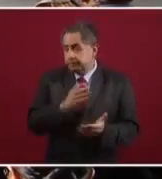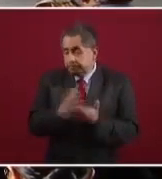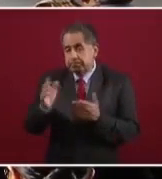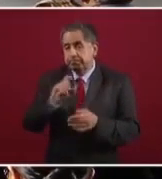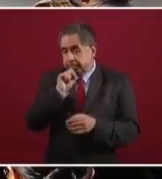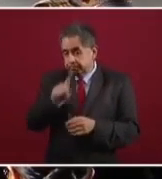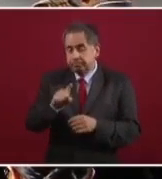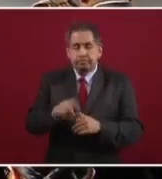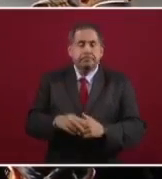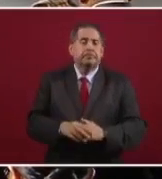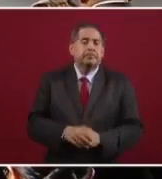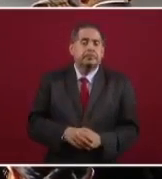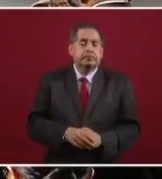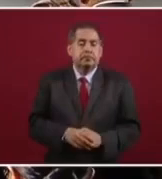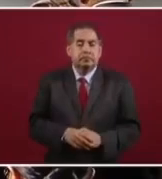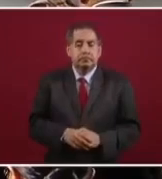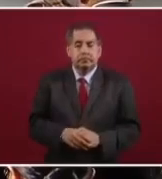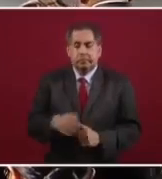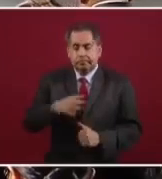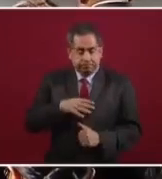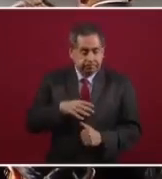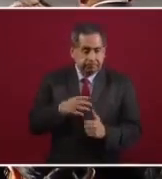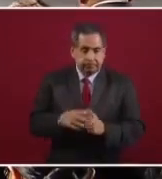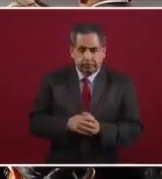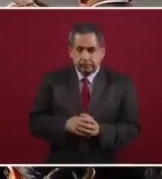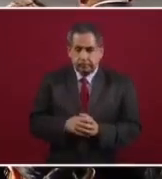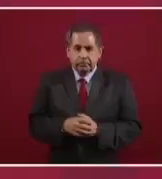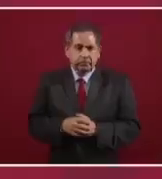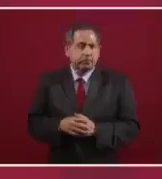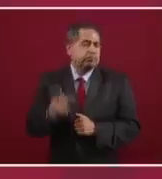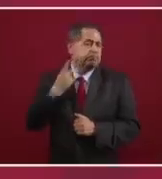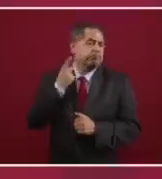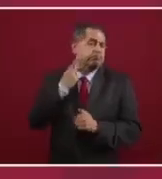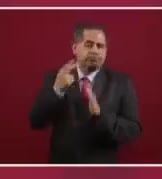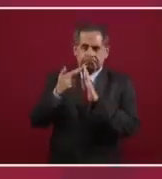Además, hay políticas